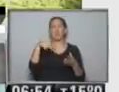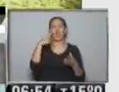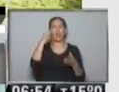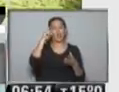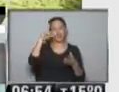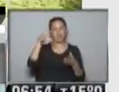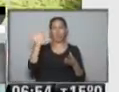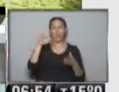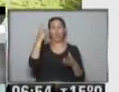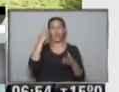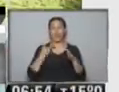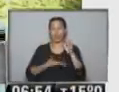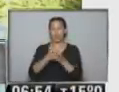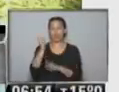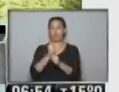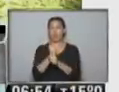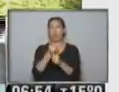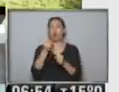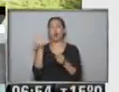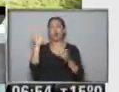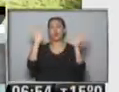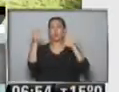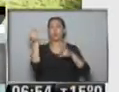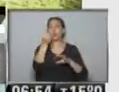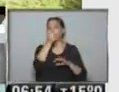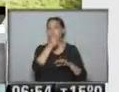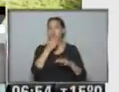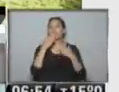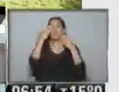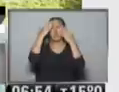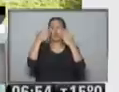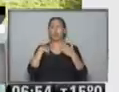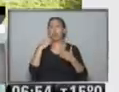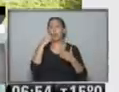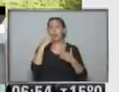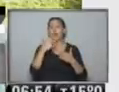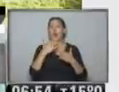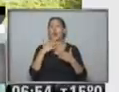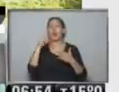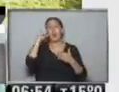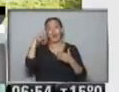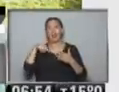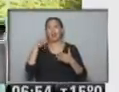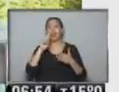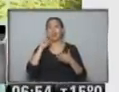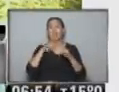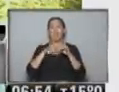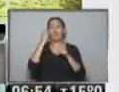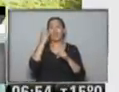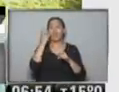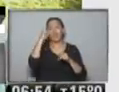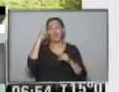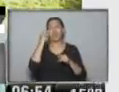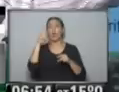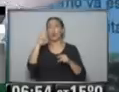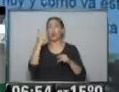Hola, Nadia. Estoy por salir a trabajar. ¿Cómo estará el tiempo el fin de semana? Un saludo a mis padres Enrique y Lucía. Te veo todas las mañanas. Gracias. Muy bien.